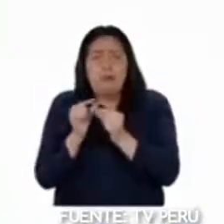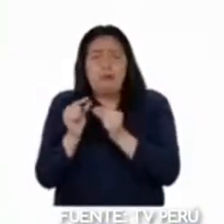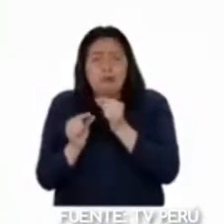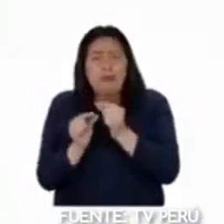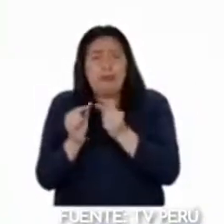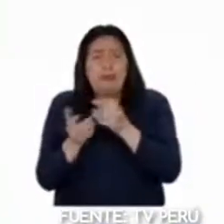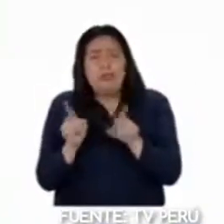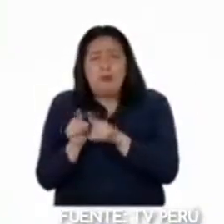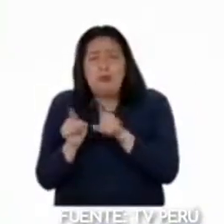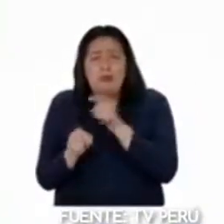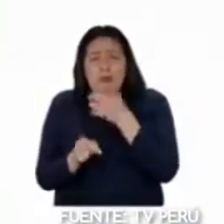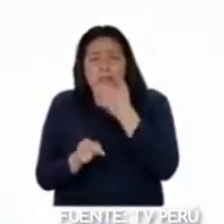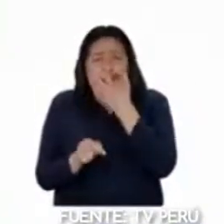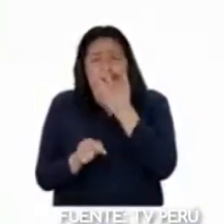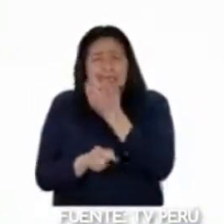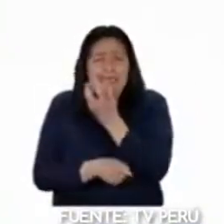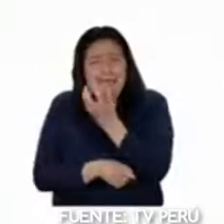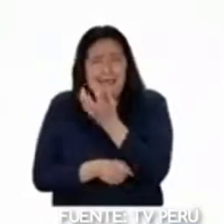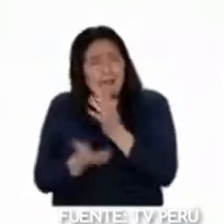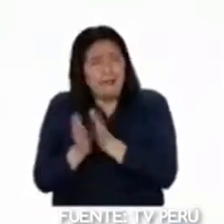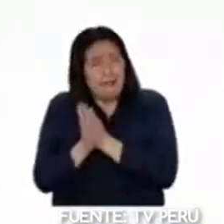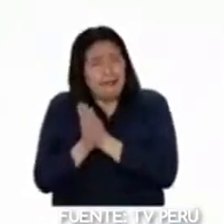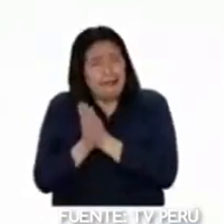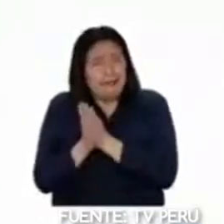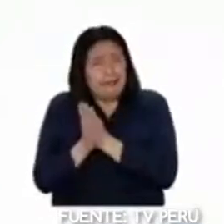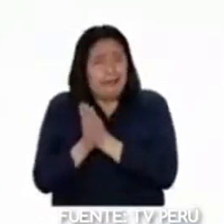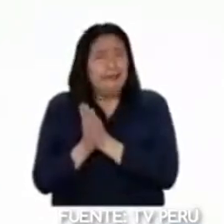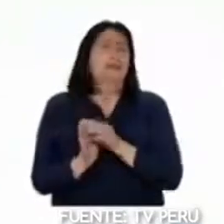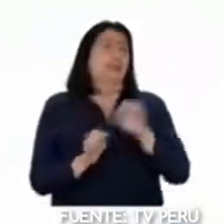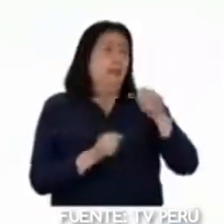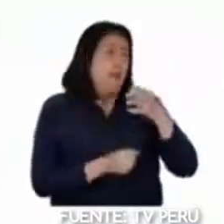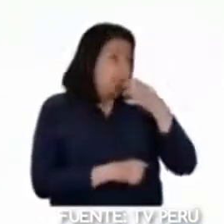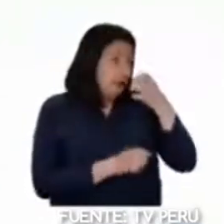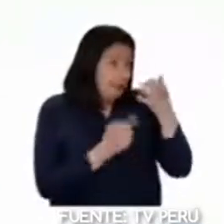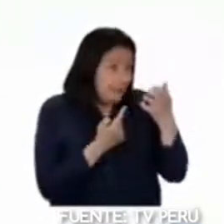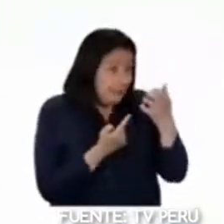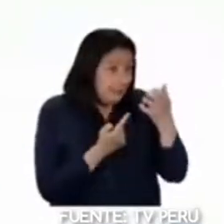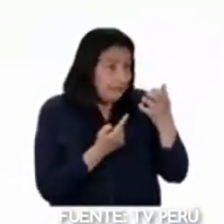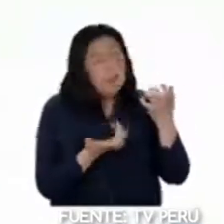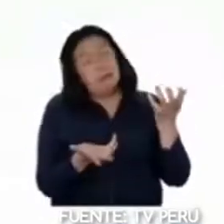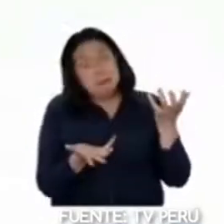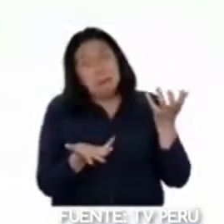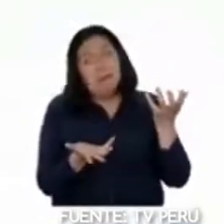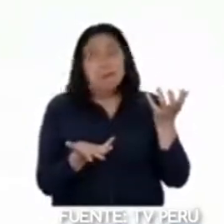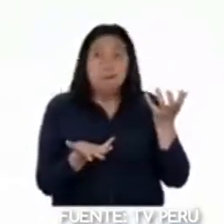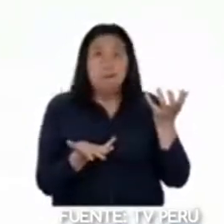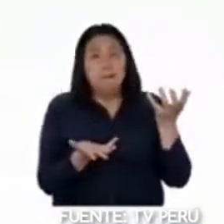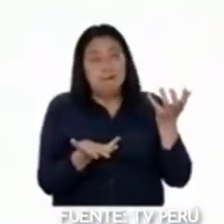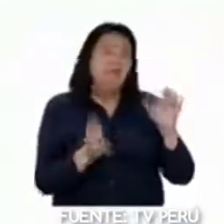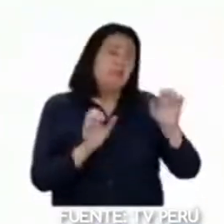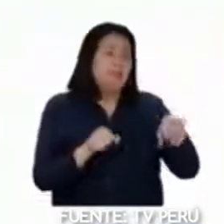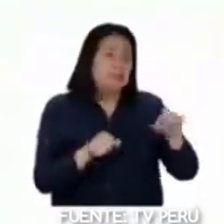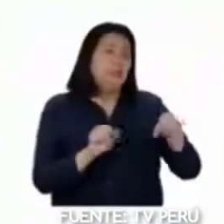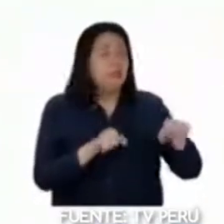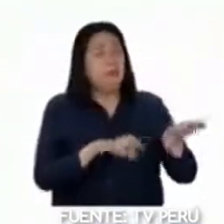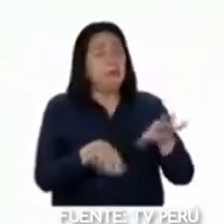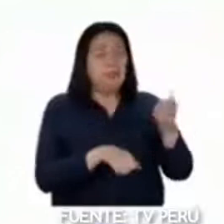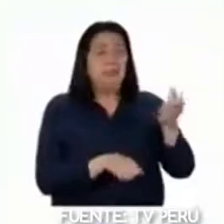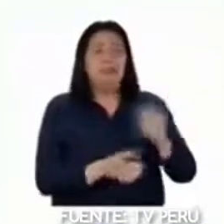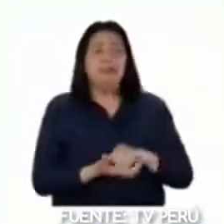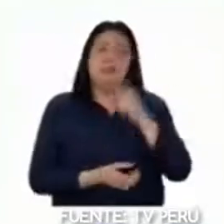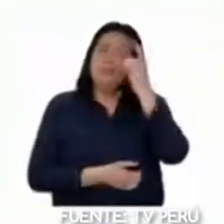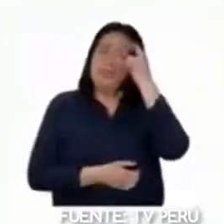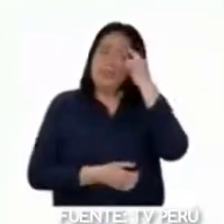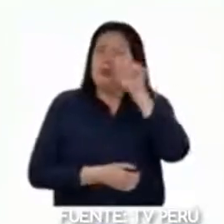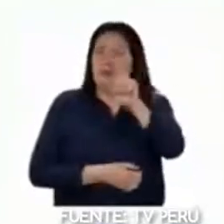así, con manzanitas, por favor, ¿podría ser? ¿Con manzanitas? Pues así lo haremos.